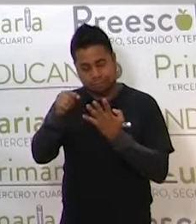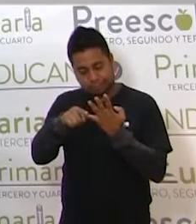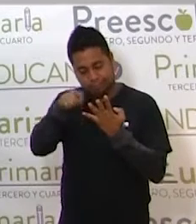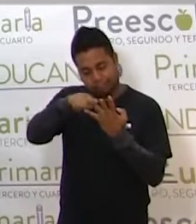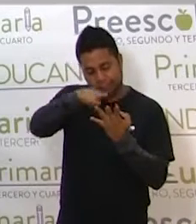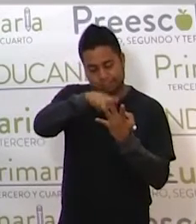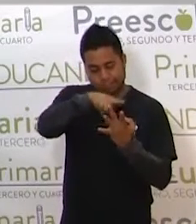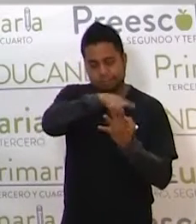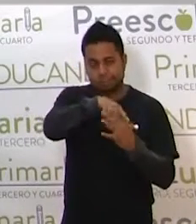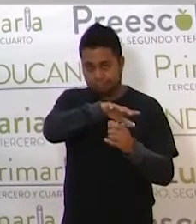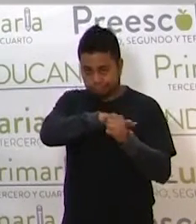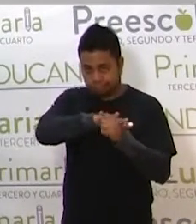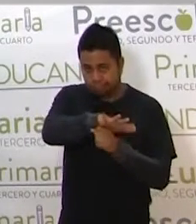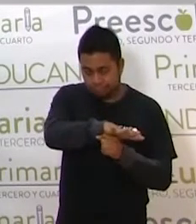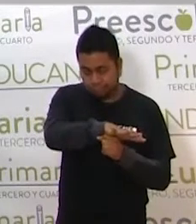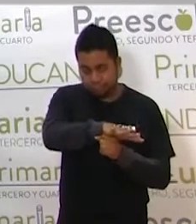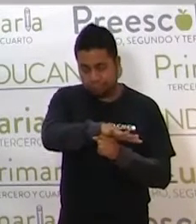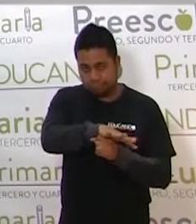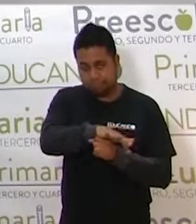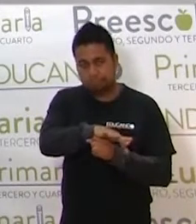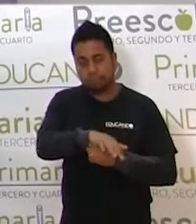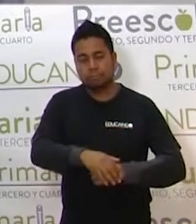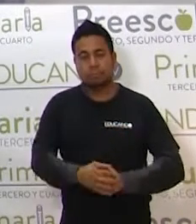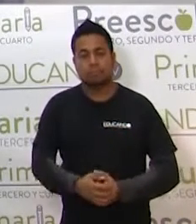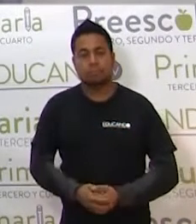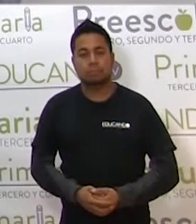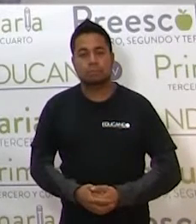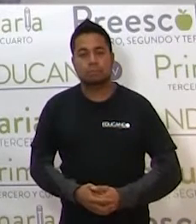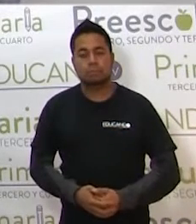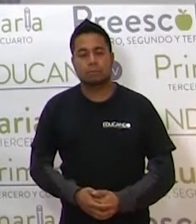izquierda vamos a poner